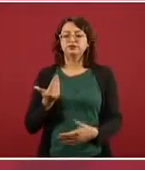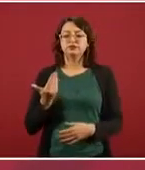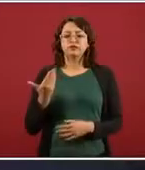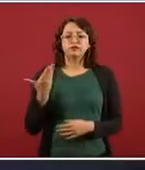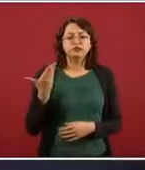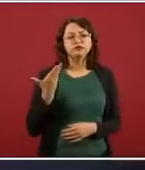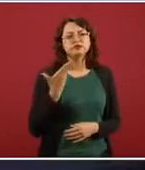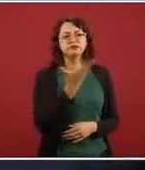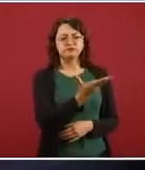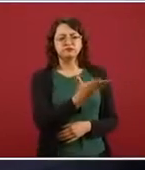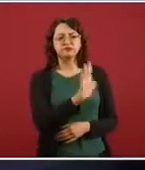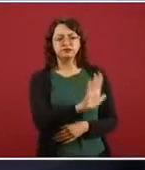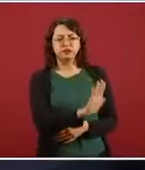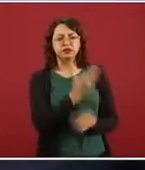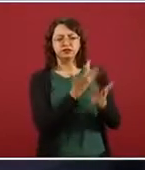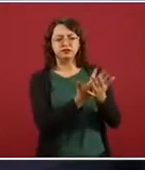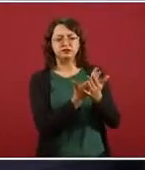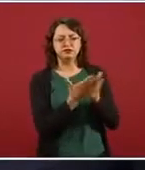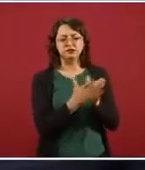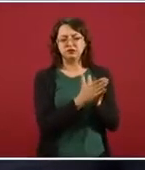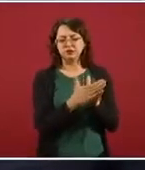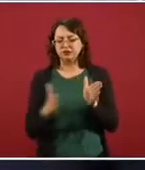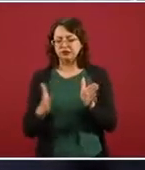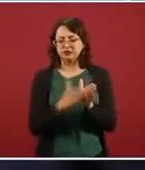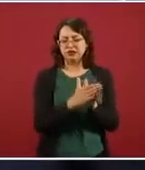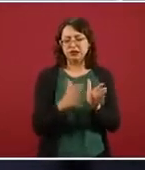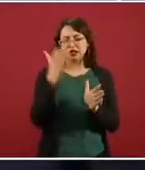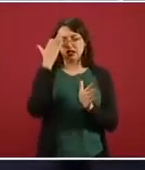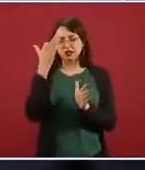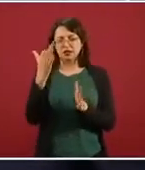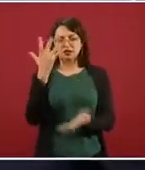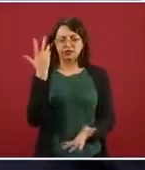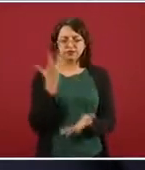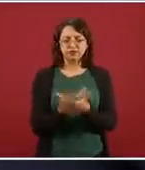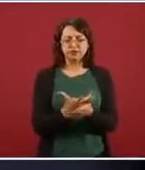un tiempo que se abra un paréntesis